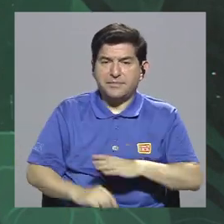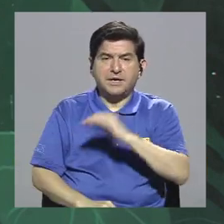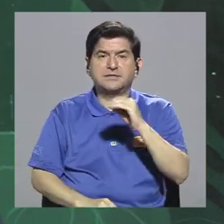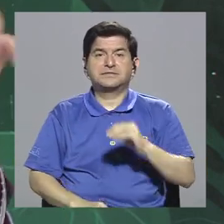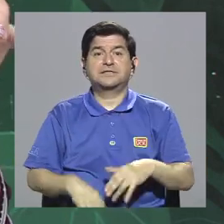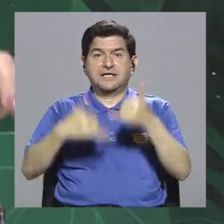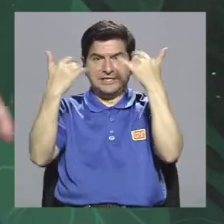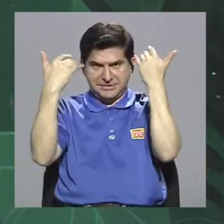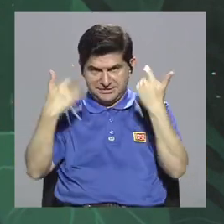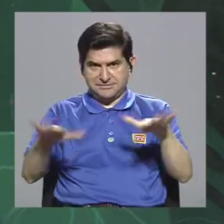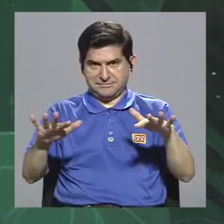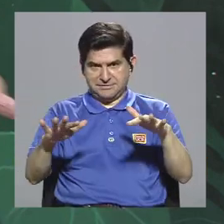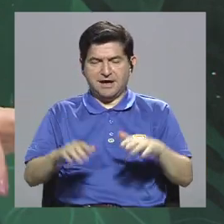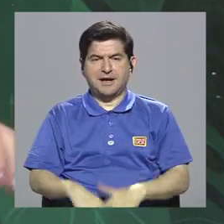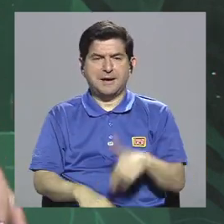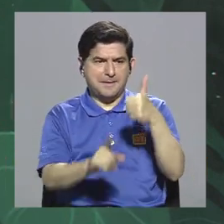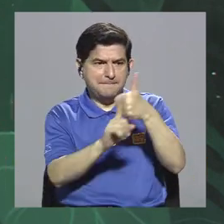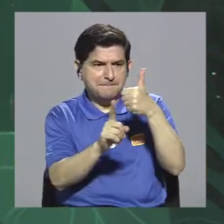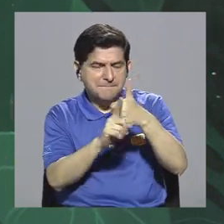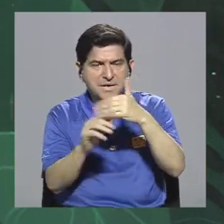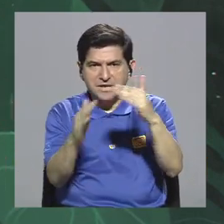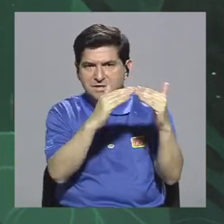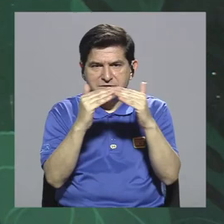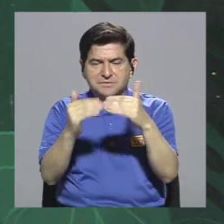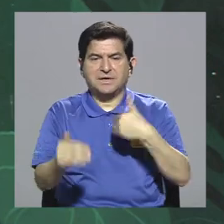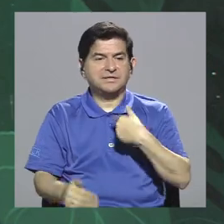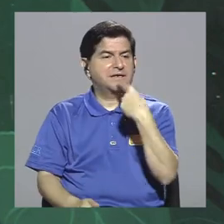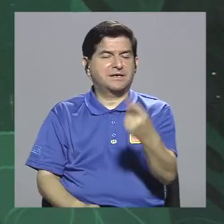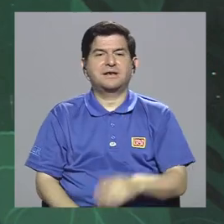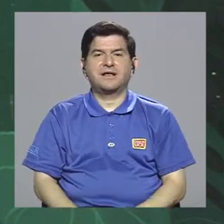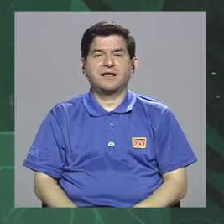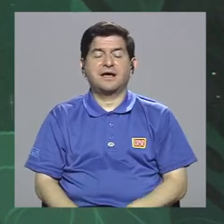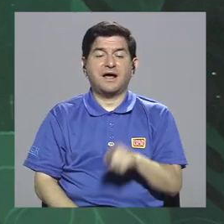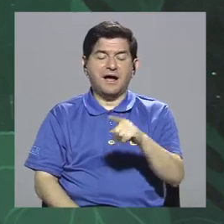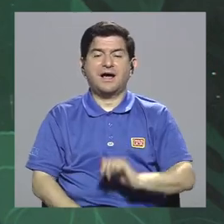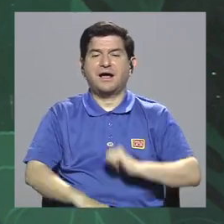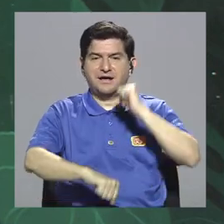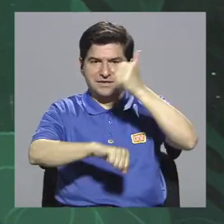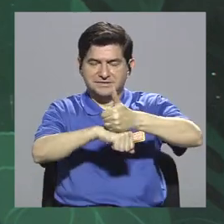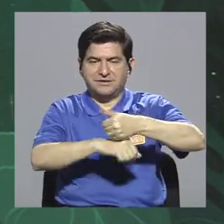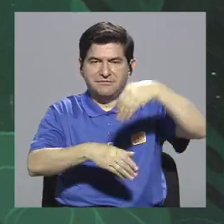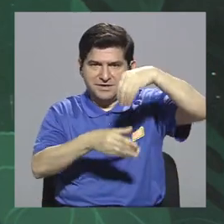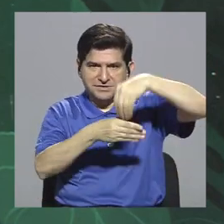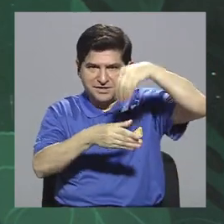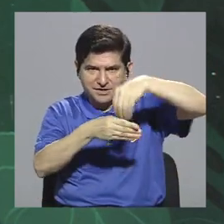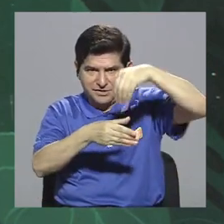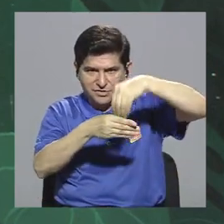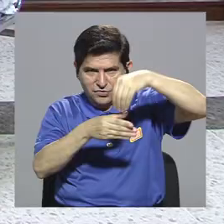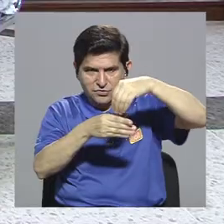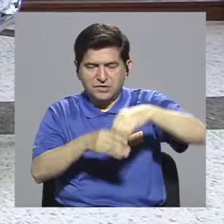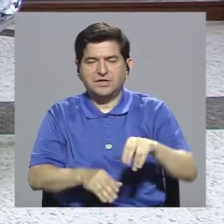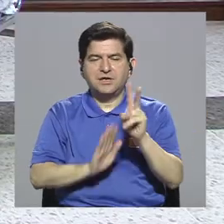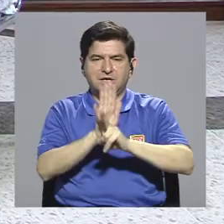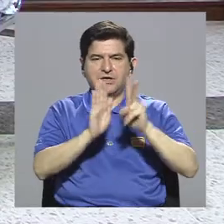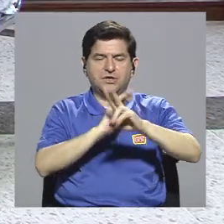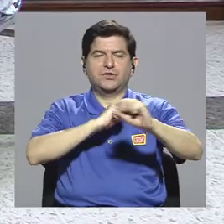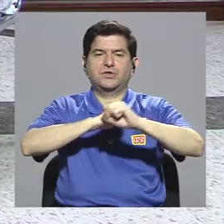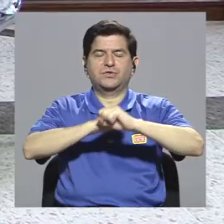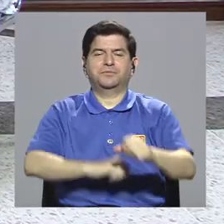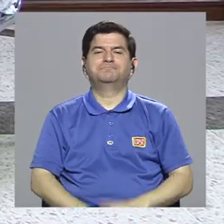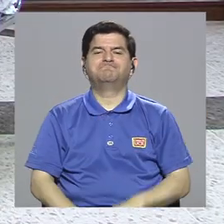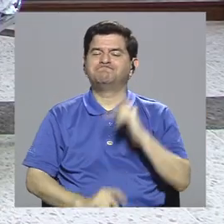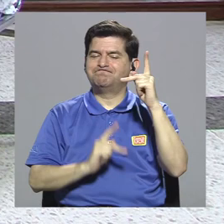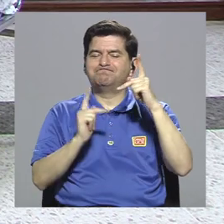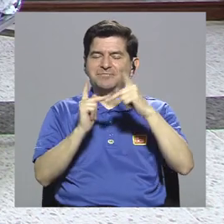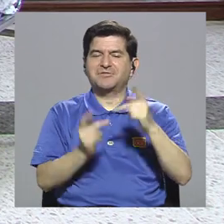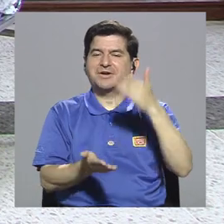en lo que esas mismas poblaciones tenían que decir, fue que se creó el contenido de los spots. Uh-huh. Ok, perfecto. Vamos a hacer una nueva